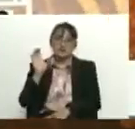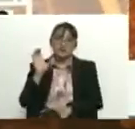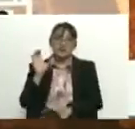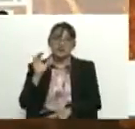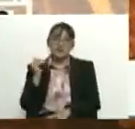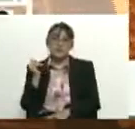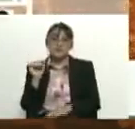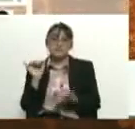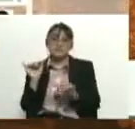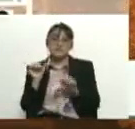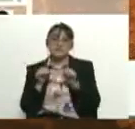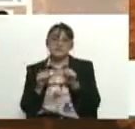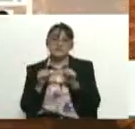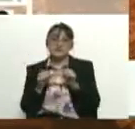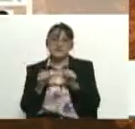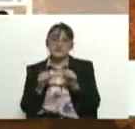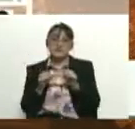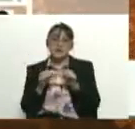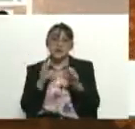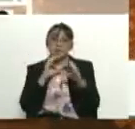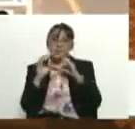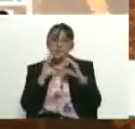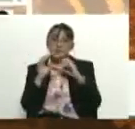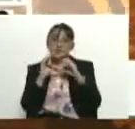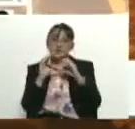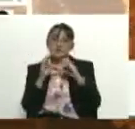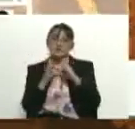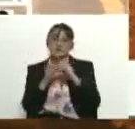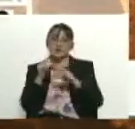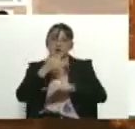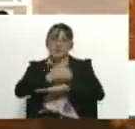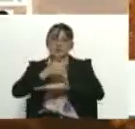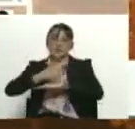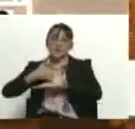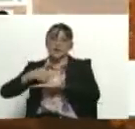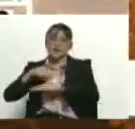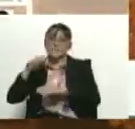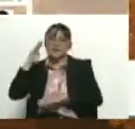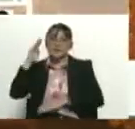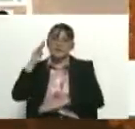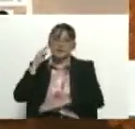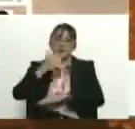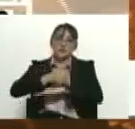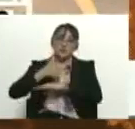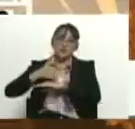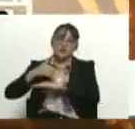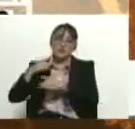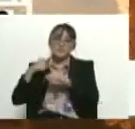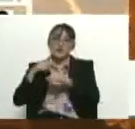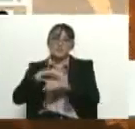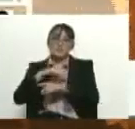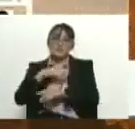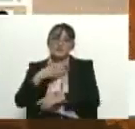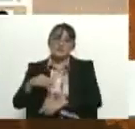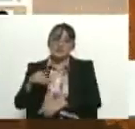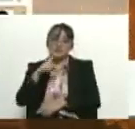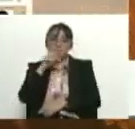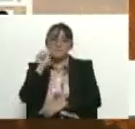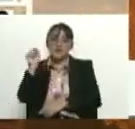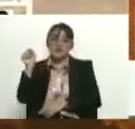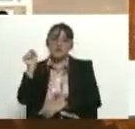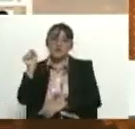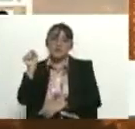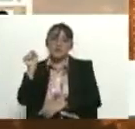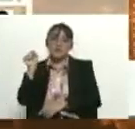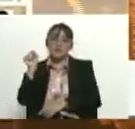hemos mantenido permanente comunicación con todas las autoridades militares autoridades civiles el presidente Nicolás Maduro está sobre